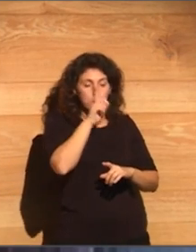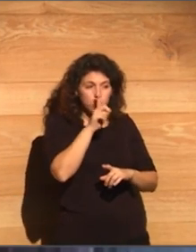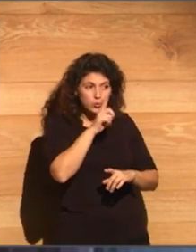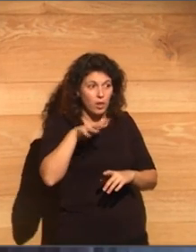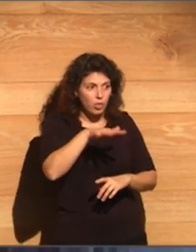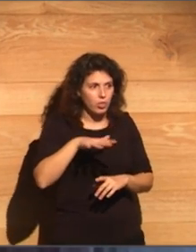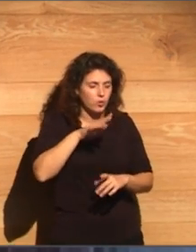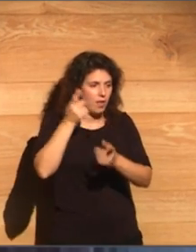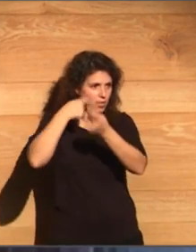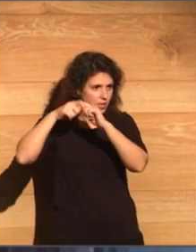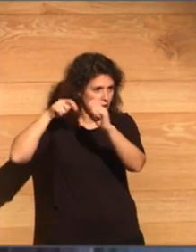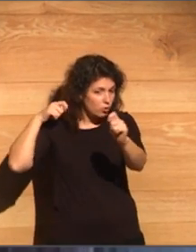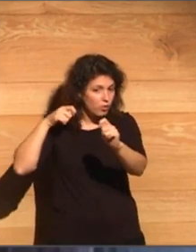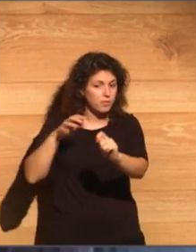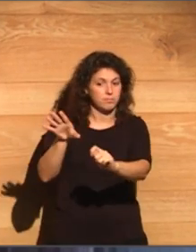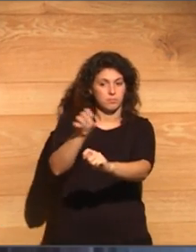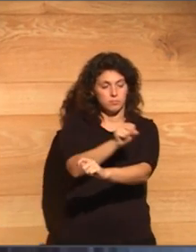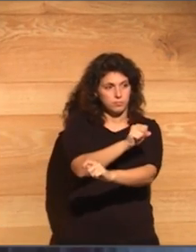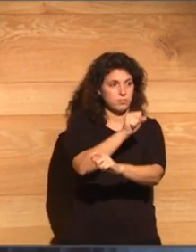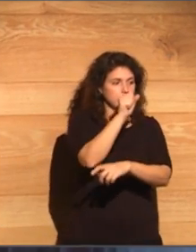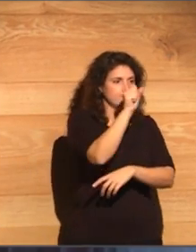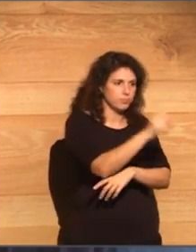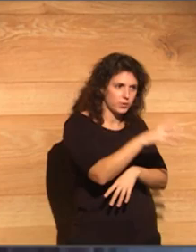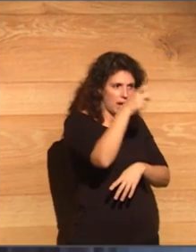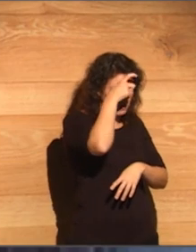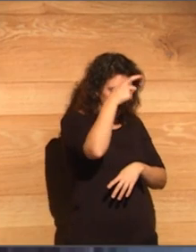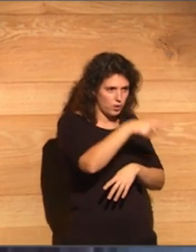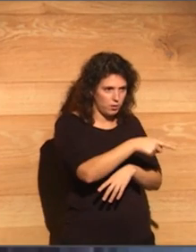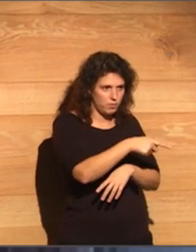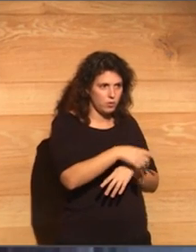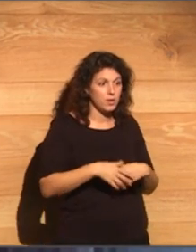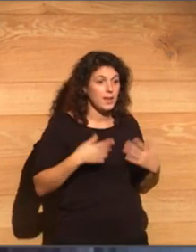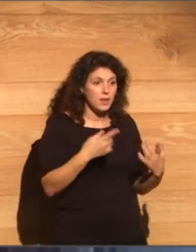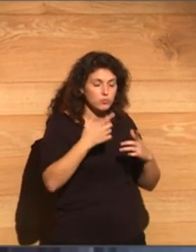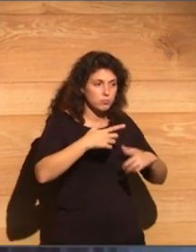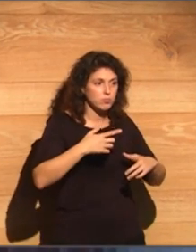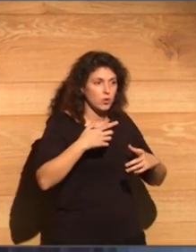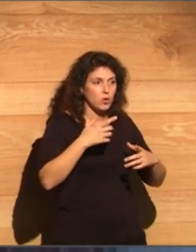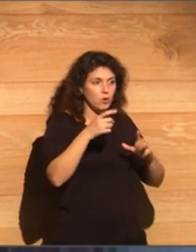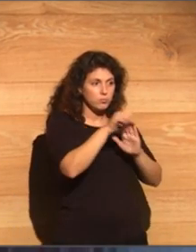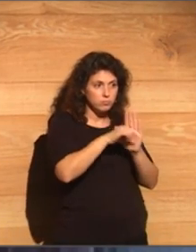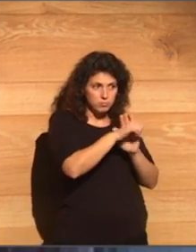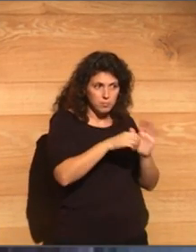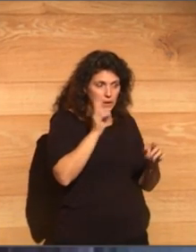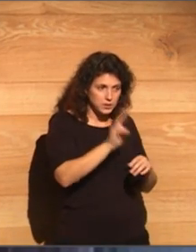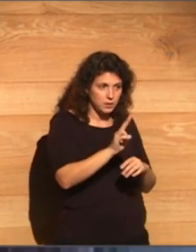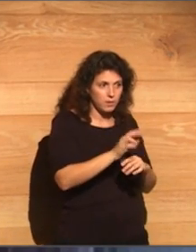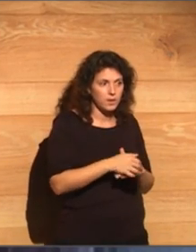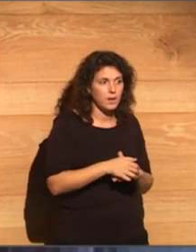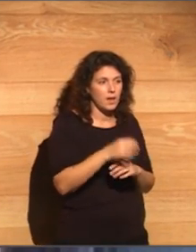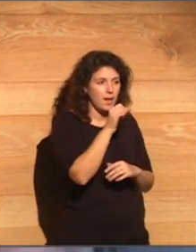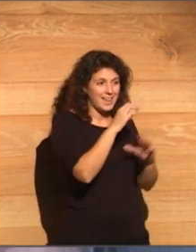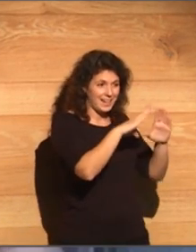de Zaragoza que habían ido a buscar y las habían puesto allí. Eso se publicitó de alguna forma. Y claro, la iglesia, que todavía tenía en el 85 mucho